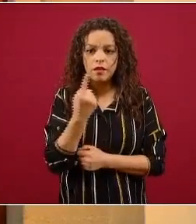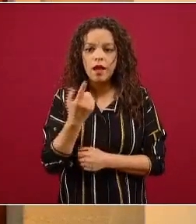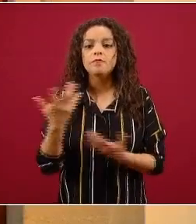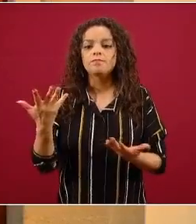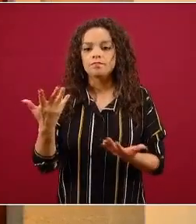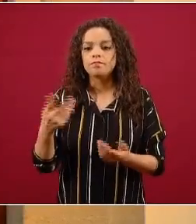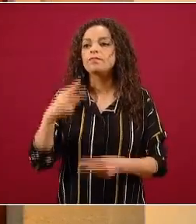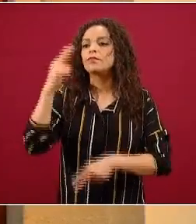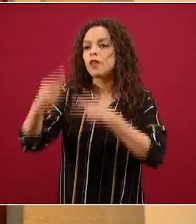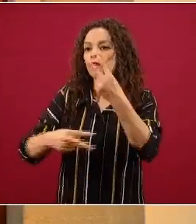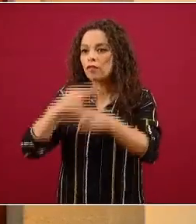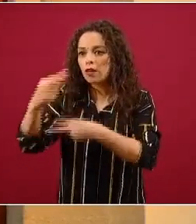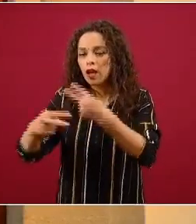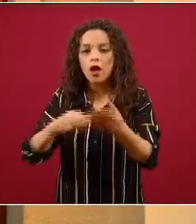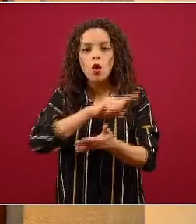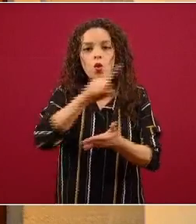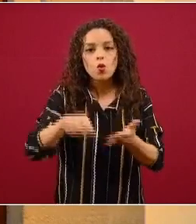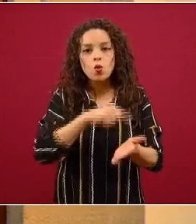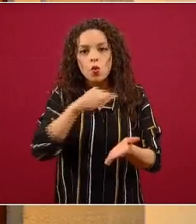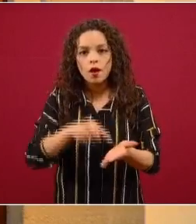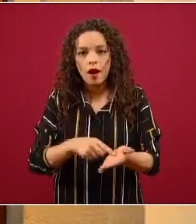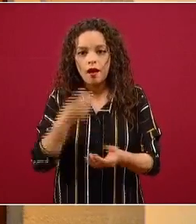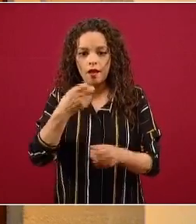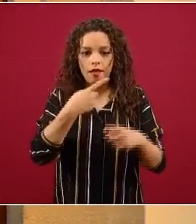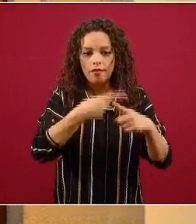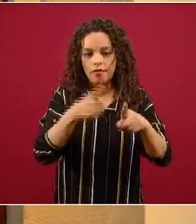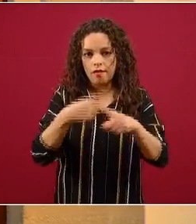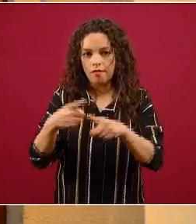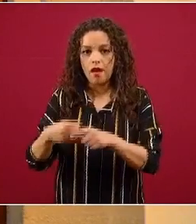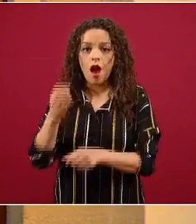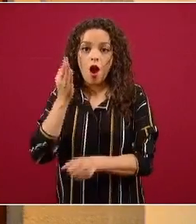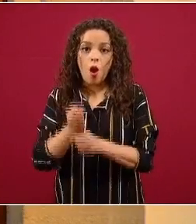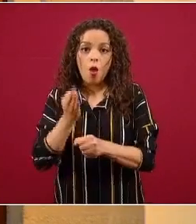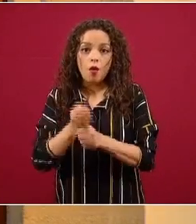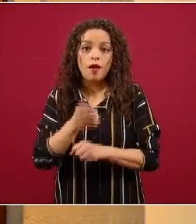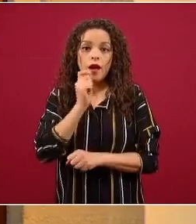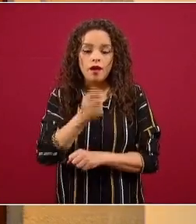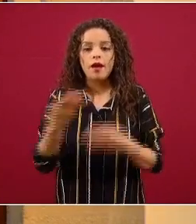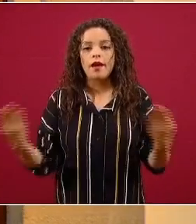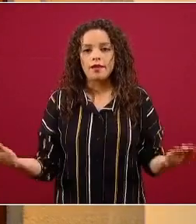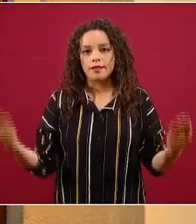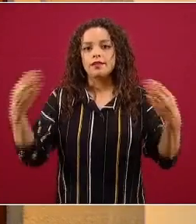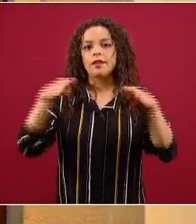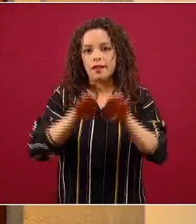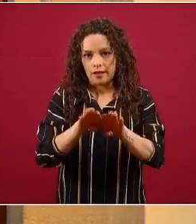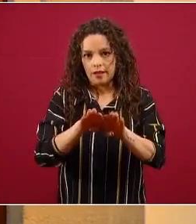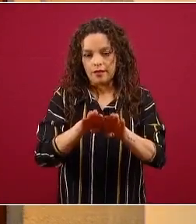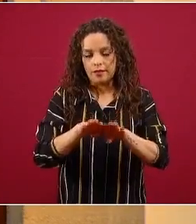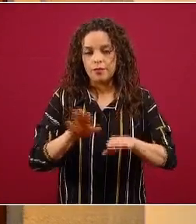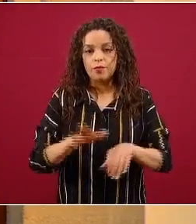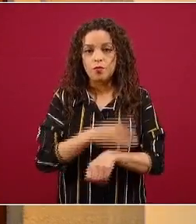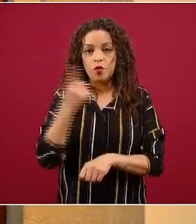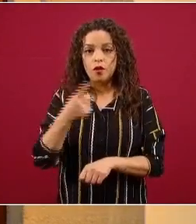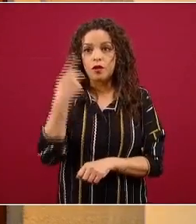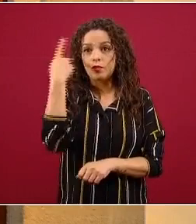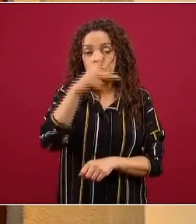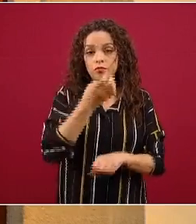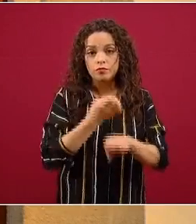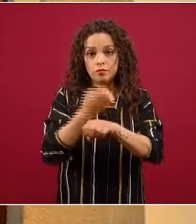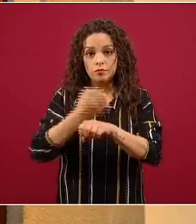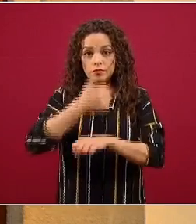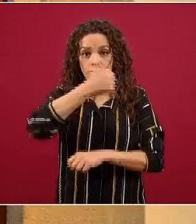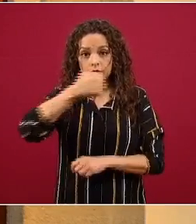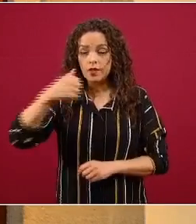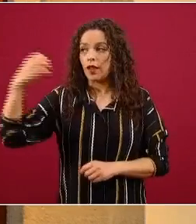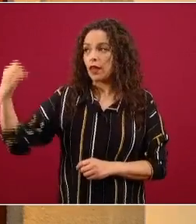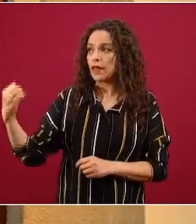a los lugares, áreas, espacios que se encuentran en este momento cerrados, si su semáforo en su entidad federativa se encuentra